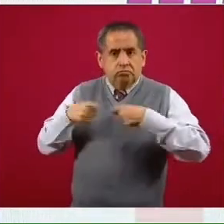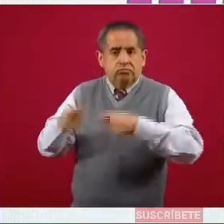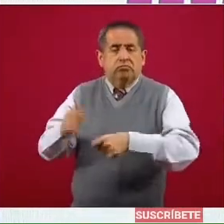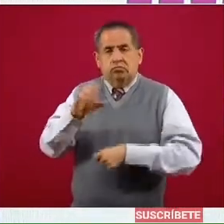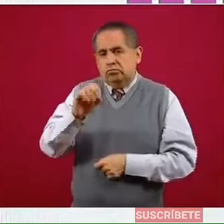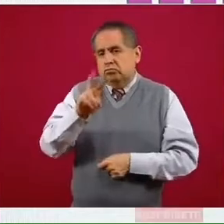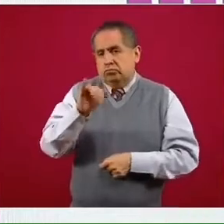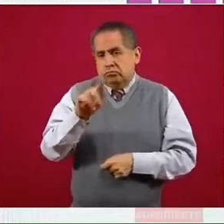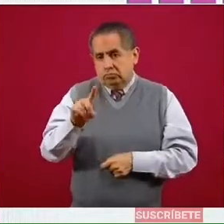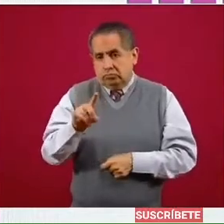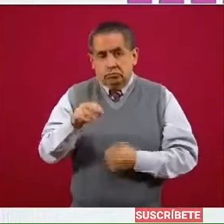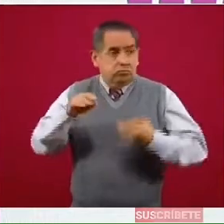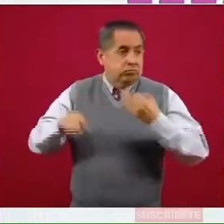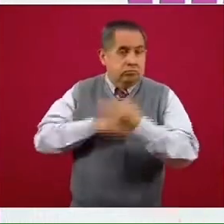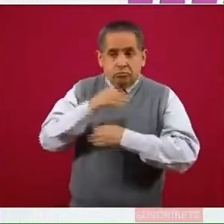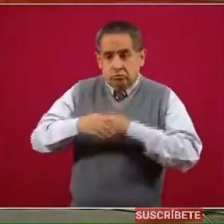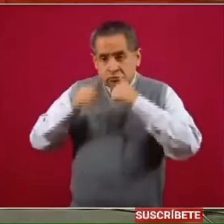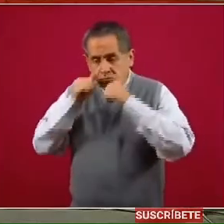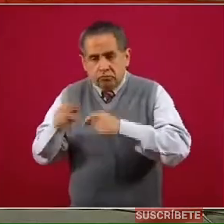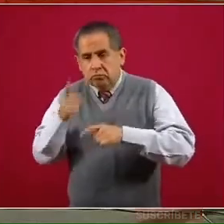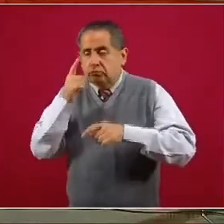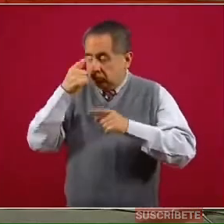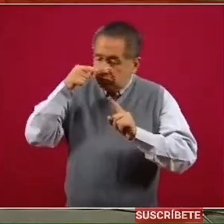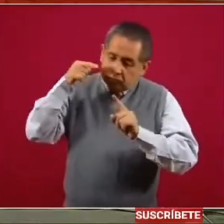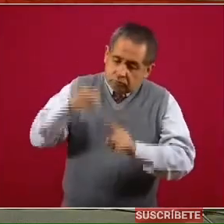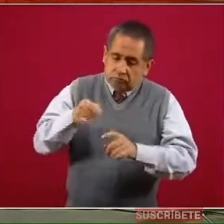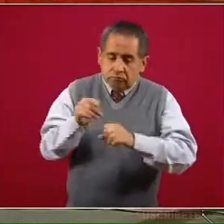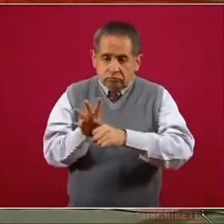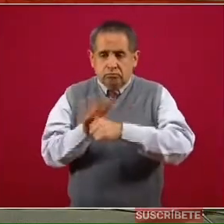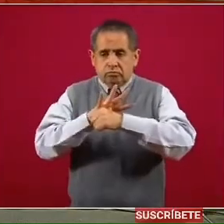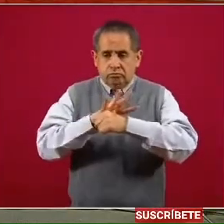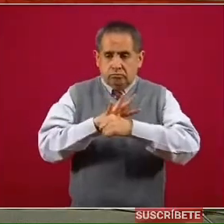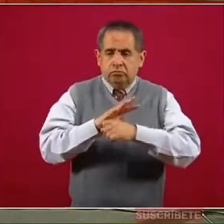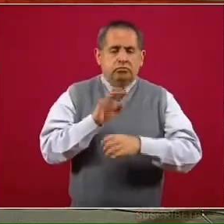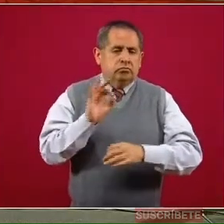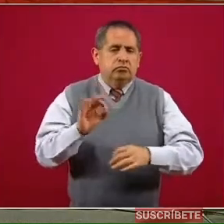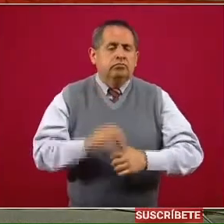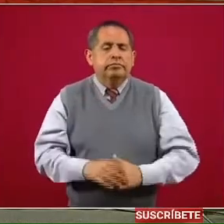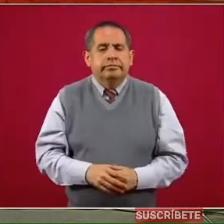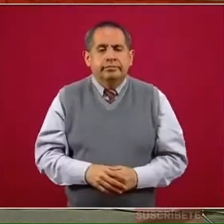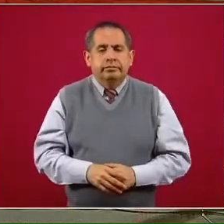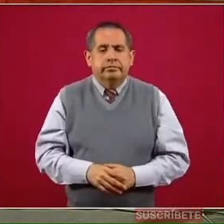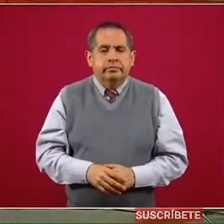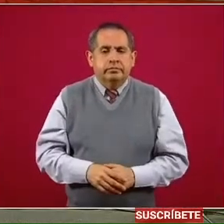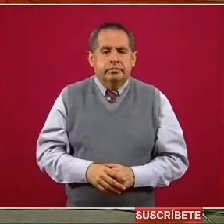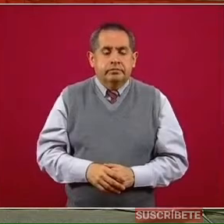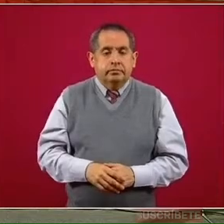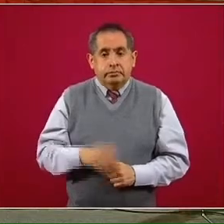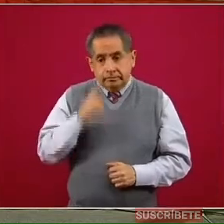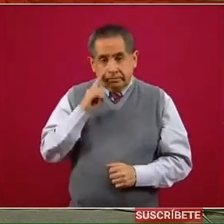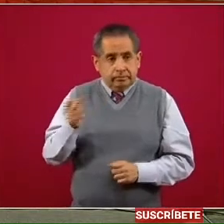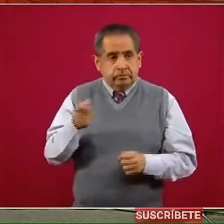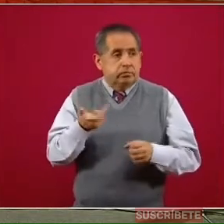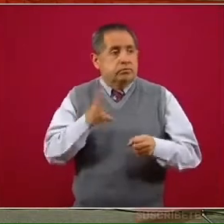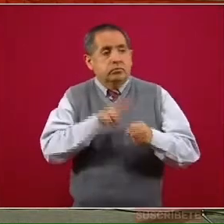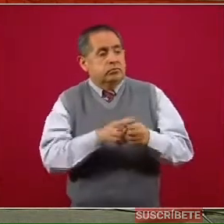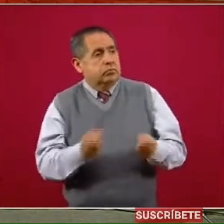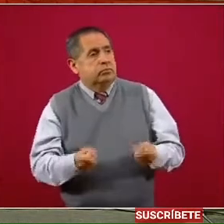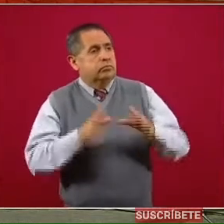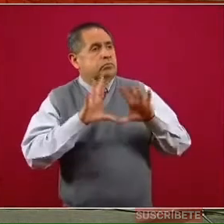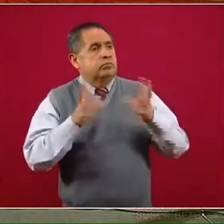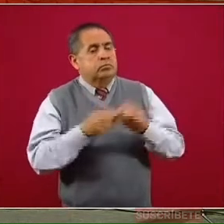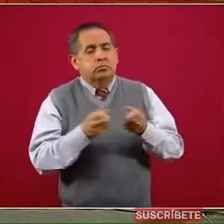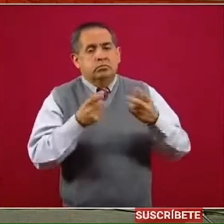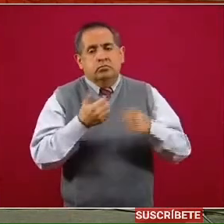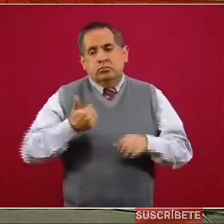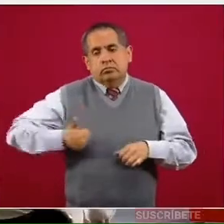de COVID. No para todas las atenciones, pero sí para la atención de COVID. Cuando vemos la ocupación hospitalaria, la vemos